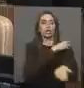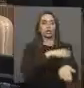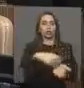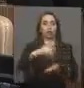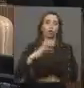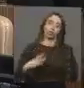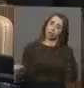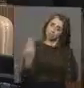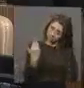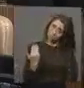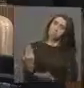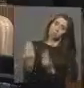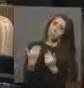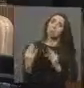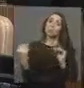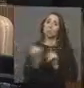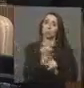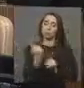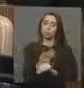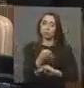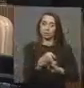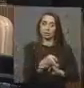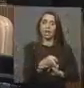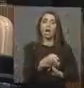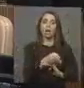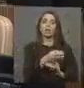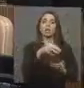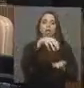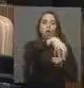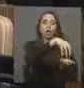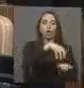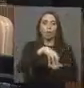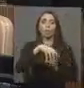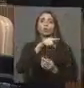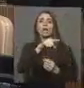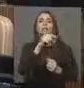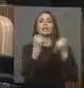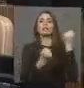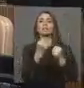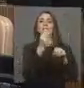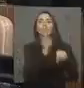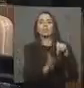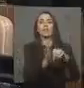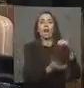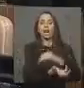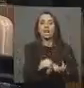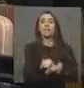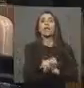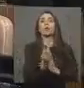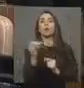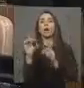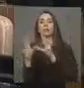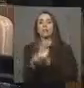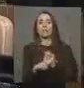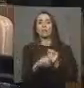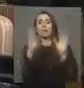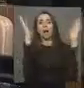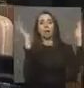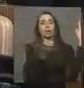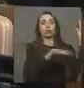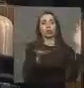yo lo invito a que dialoguemos en las comunas que son productores de leña cuántas familias quedarían desprovistas de el alimento para sus